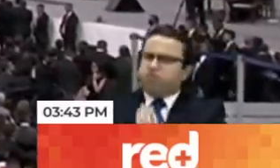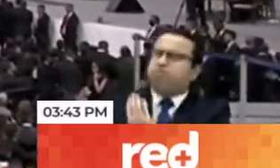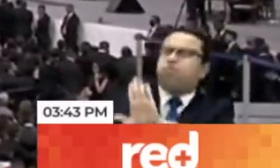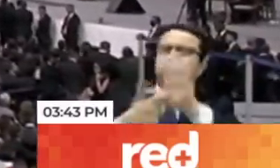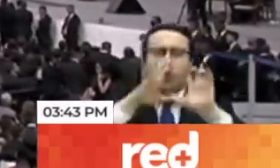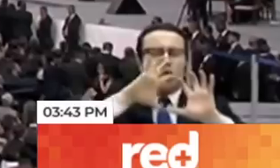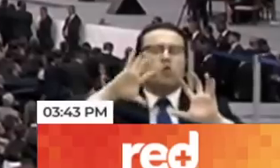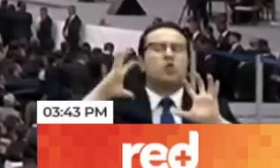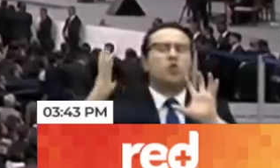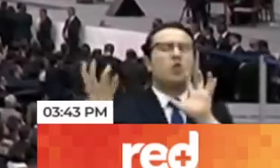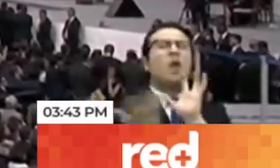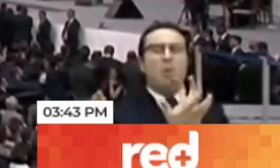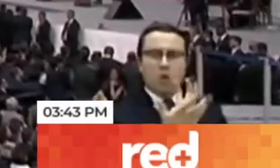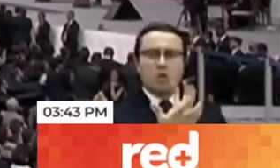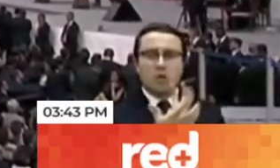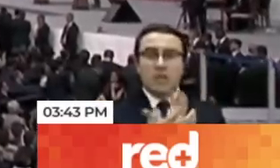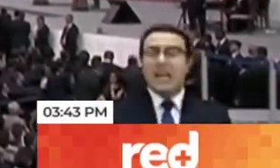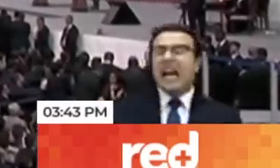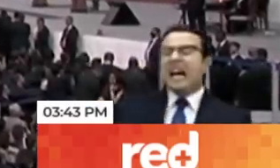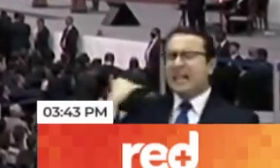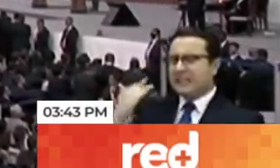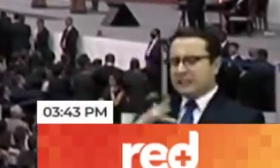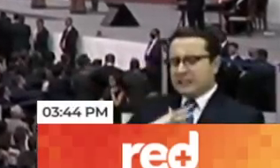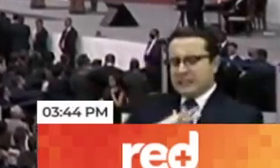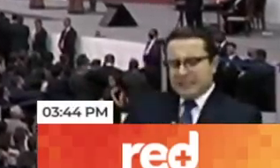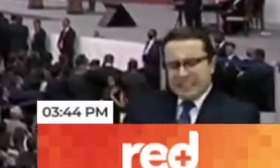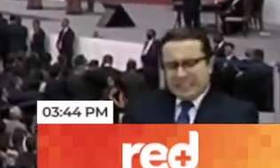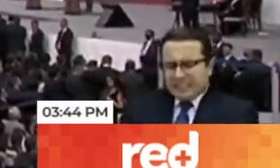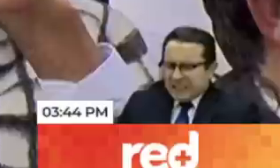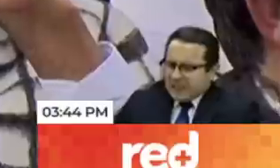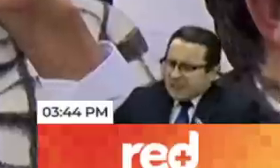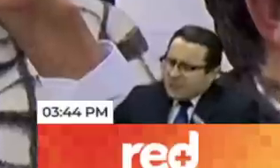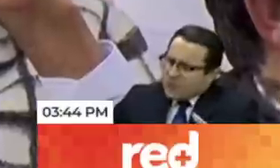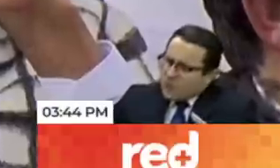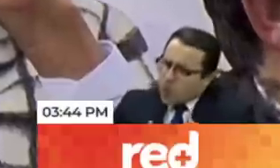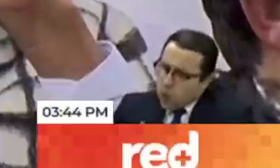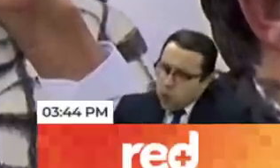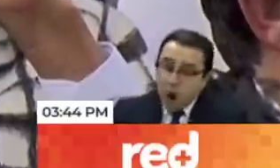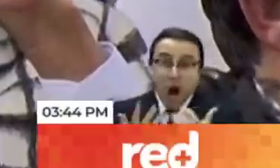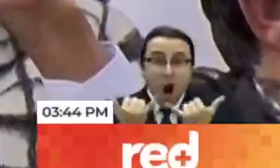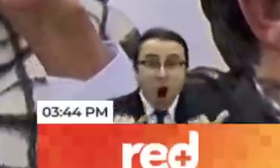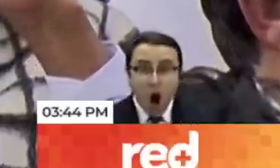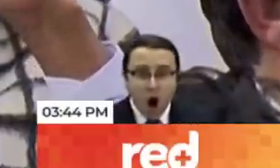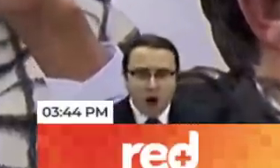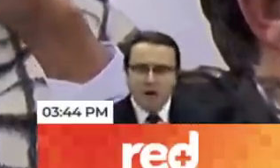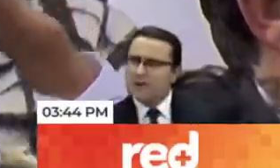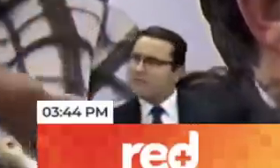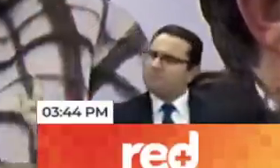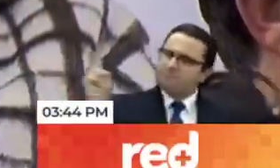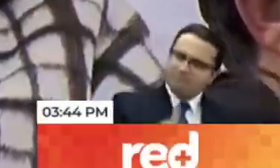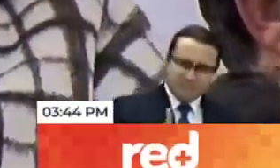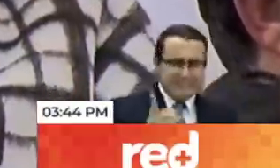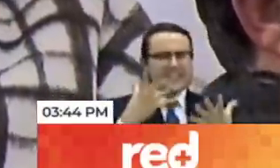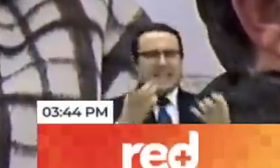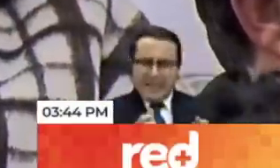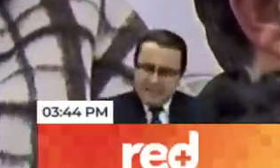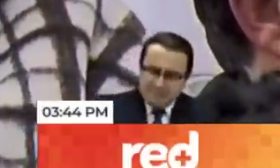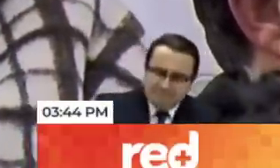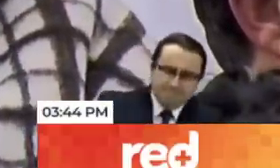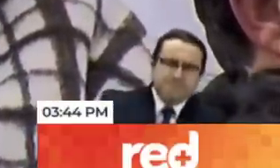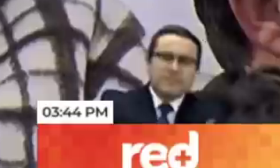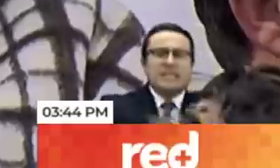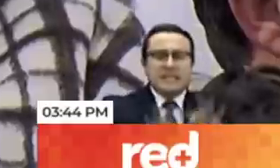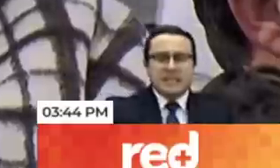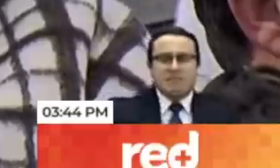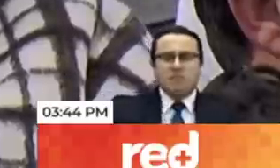Intentar sanar esas heridas. A eso vinimos hoy. Para sanarlas hay que conocerlas, hay que